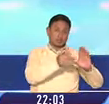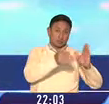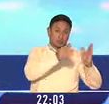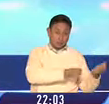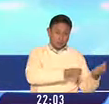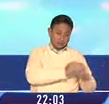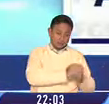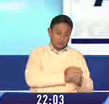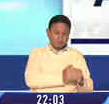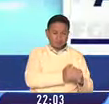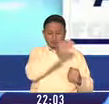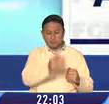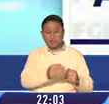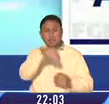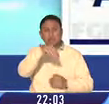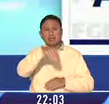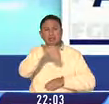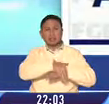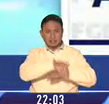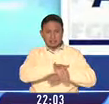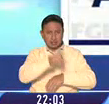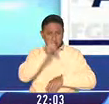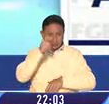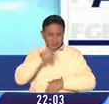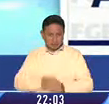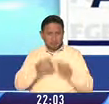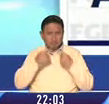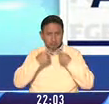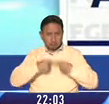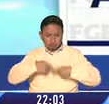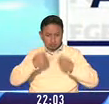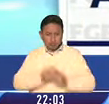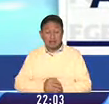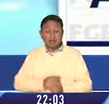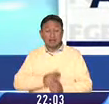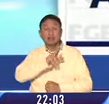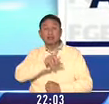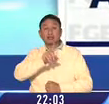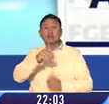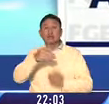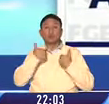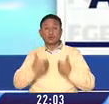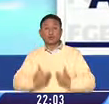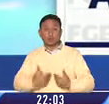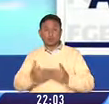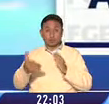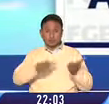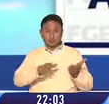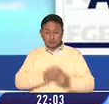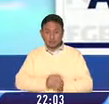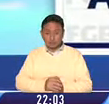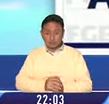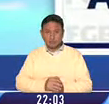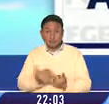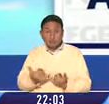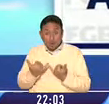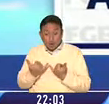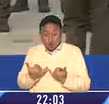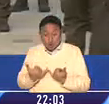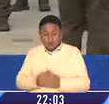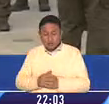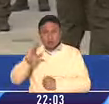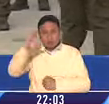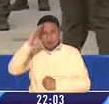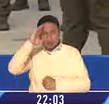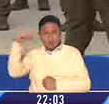La tarde del martes la fiscalía anunció el hallazgo de 31 cadáveres, pero un día después la Policía Nacional